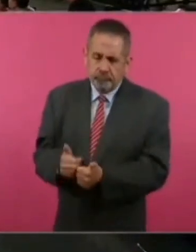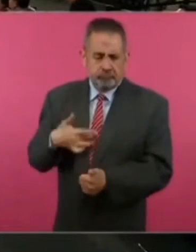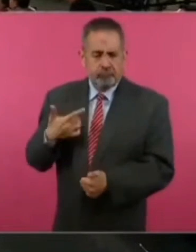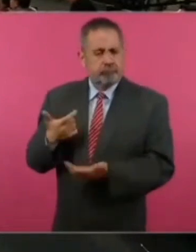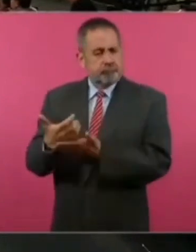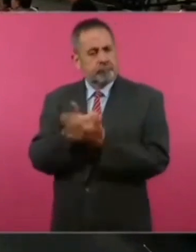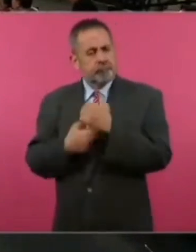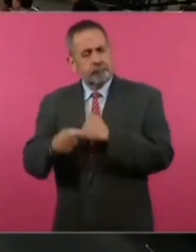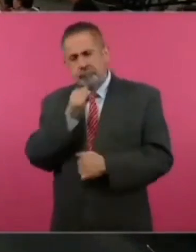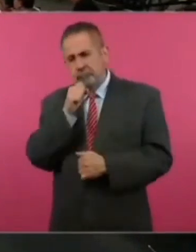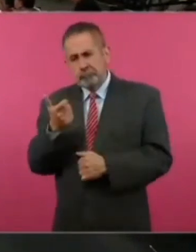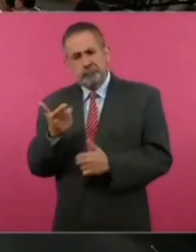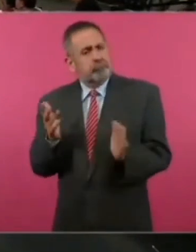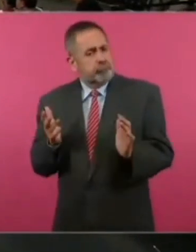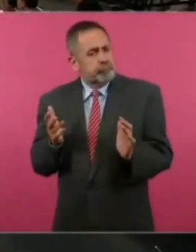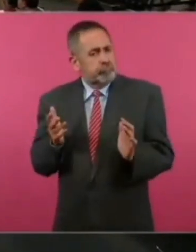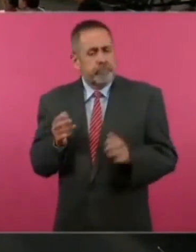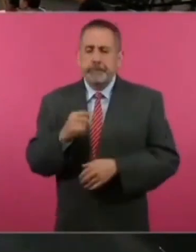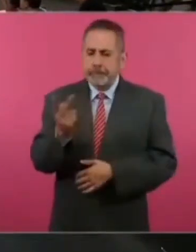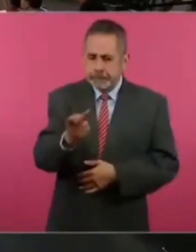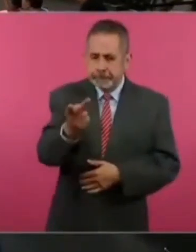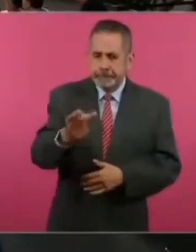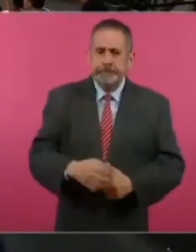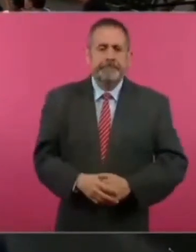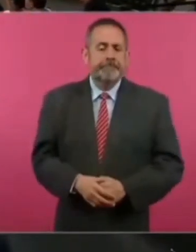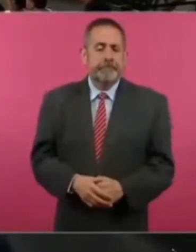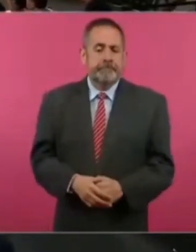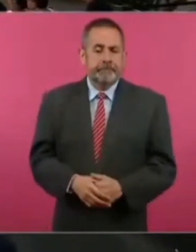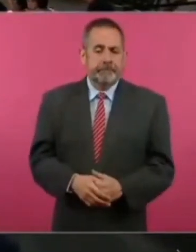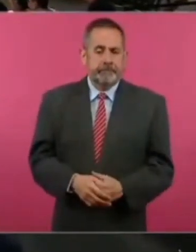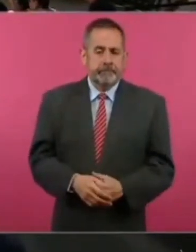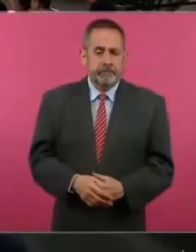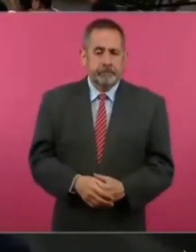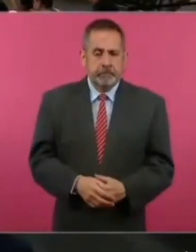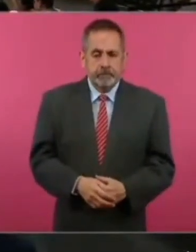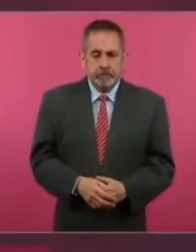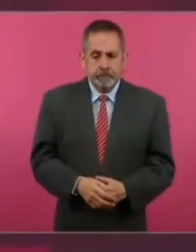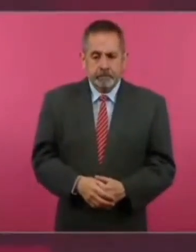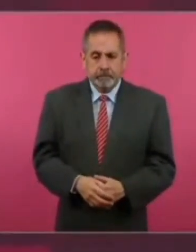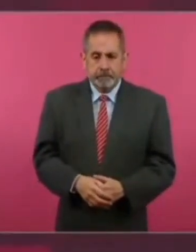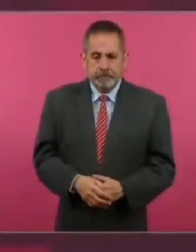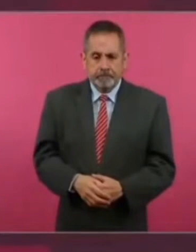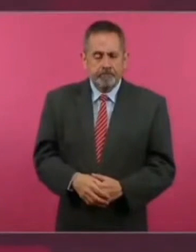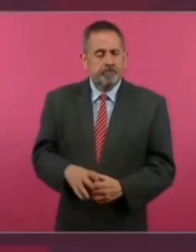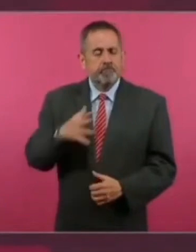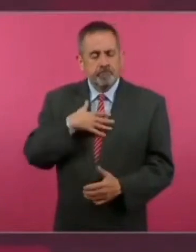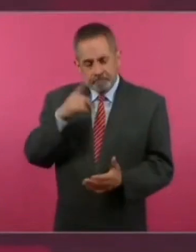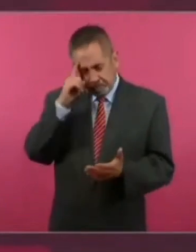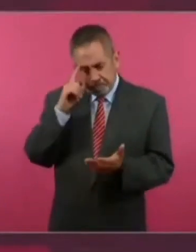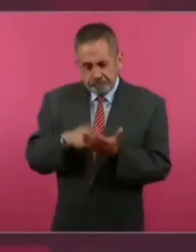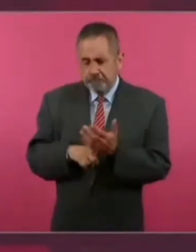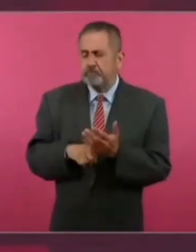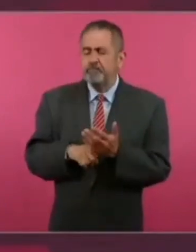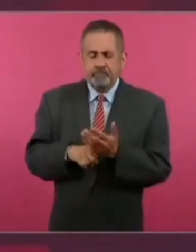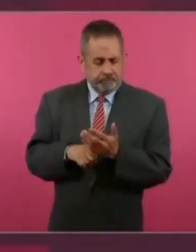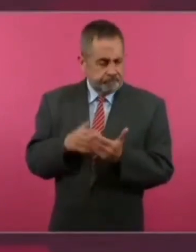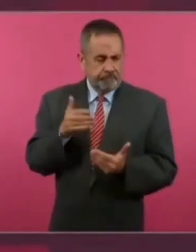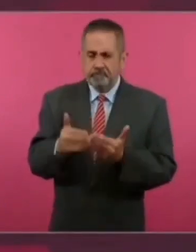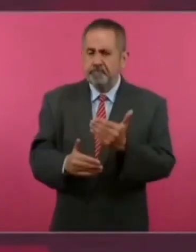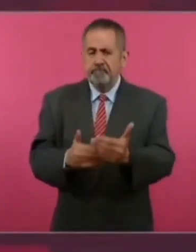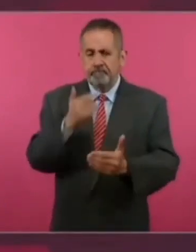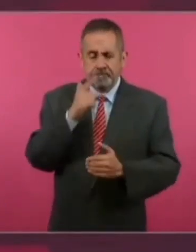Gracias. Bueno, yo creo que se ha avanzado mucho, se